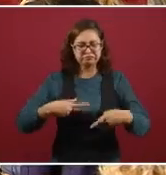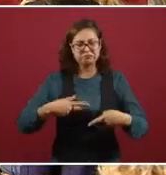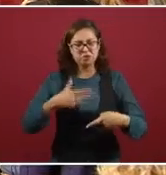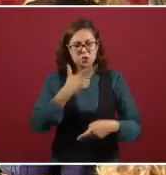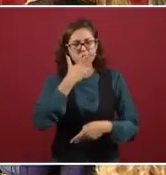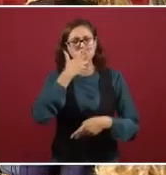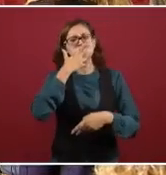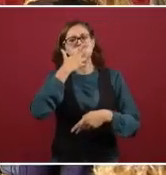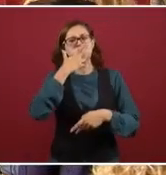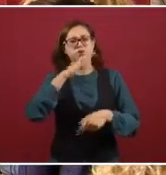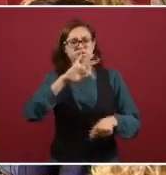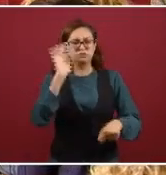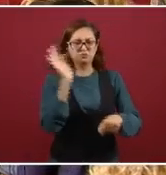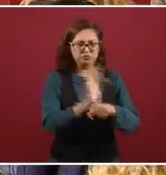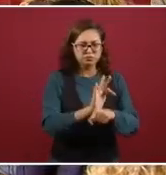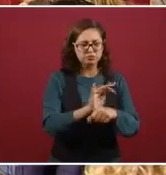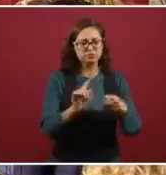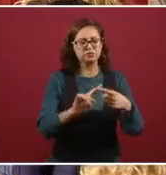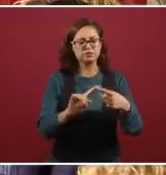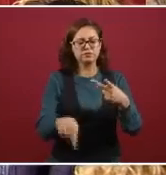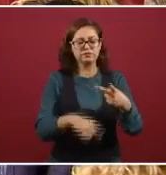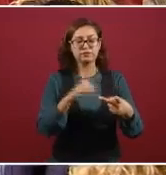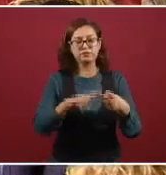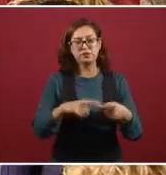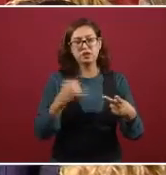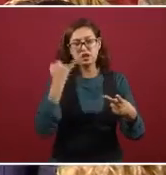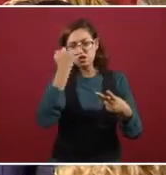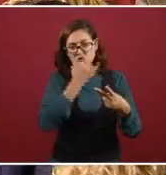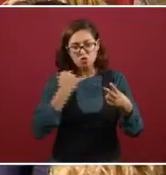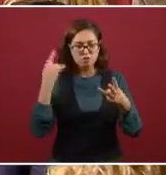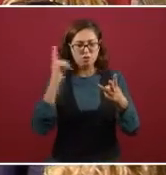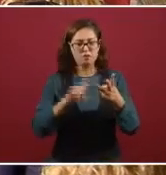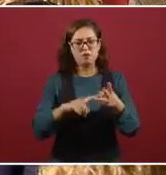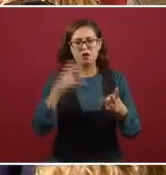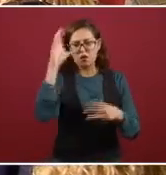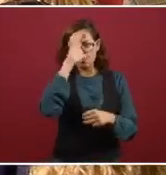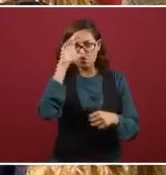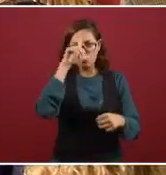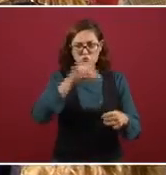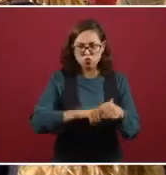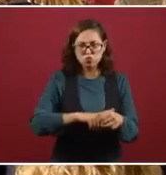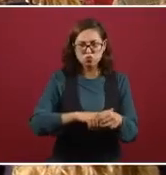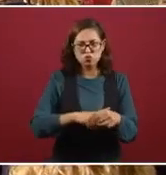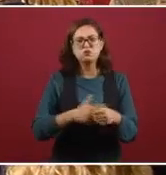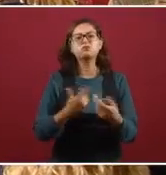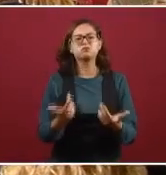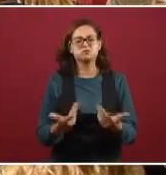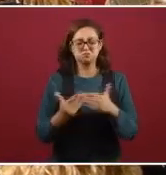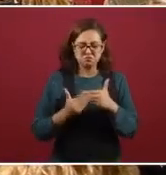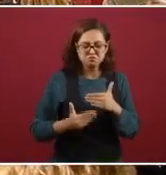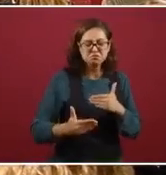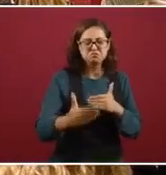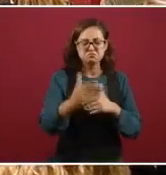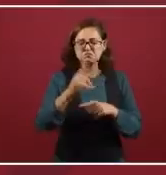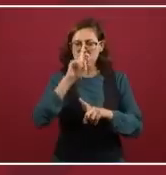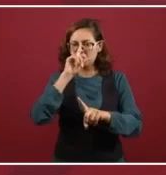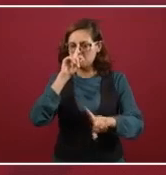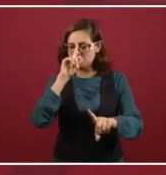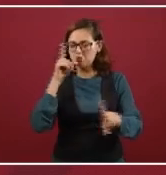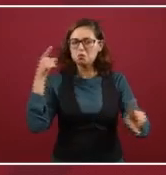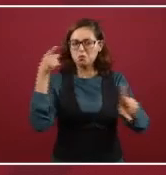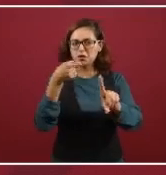pero también tenemos que defender la lengua, la cultura. Será el propósito de este encuentro o de